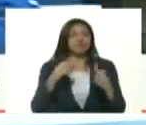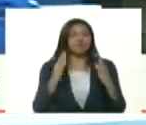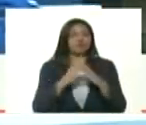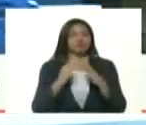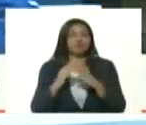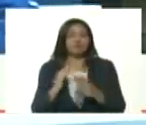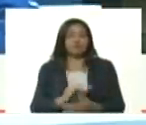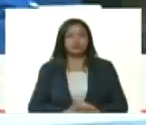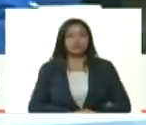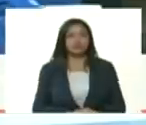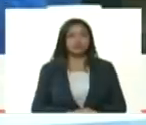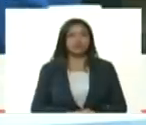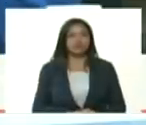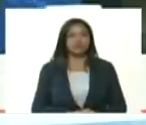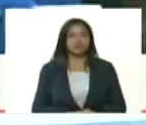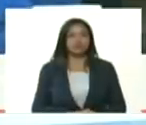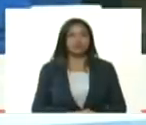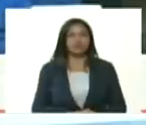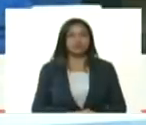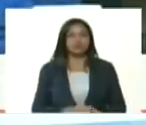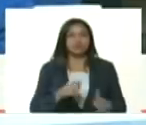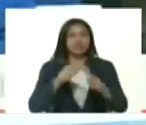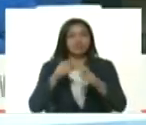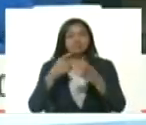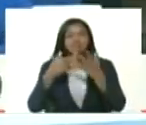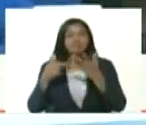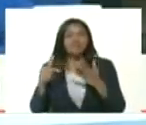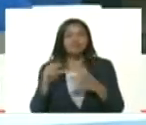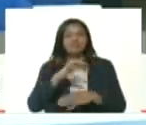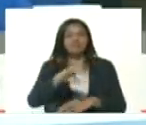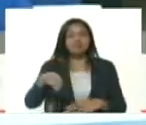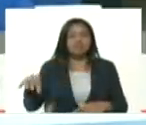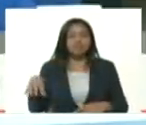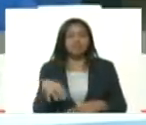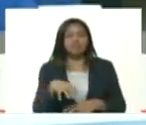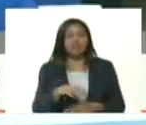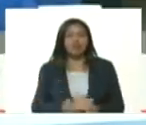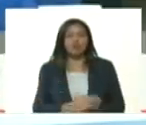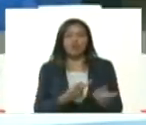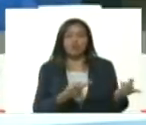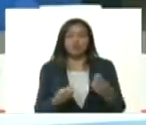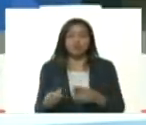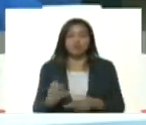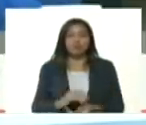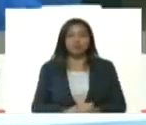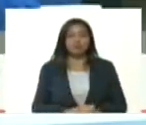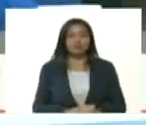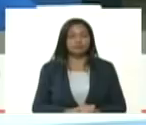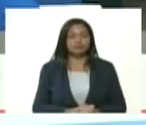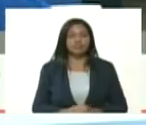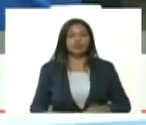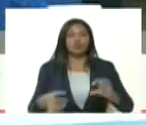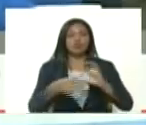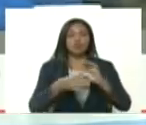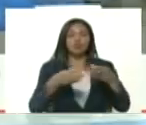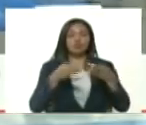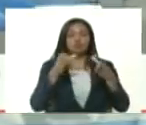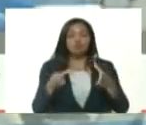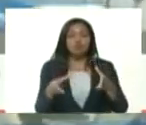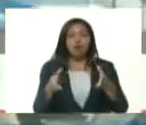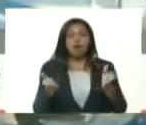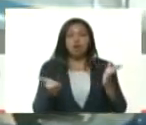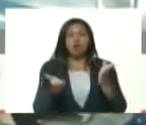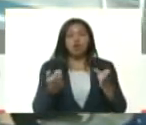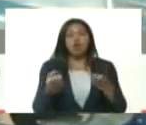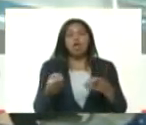estados, a los distintos estados. En los estados los va a recibir la Unión Cívico-Militar, el